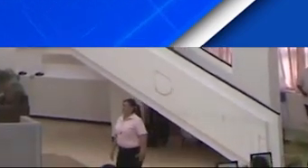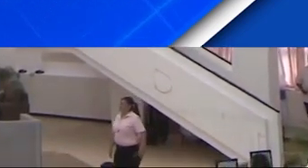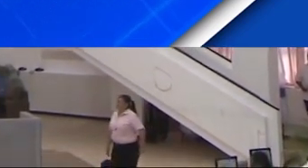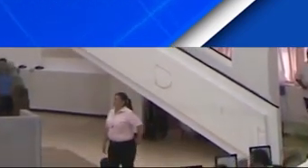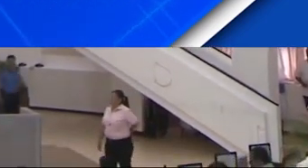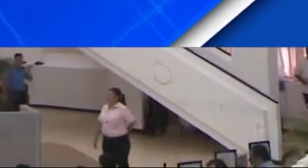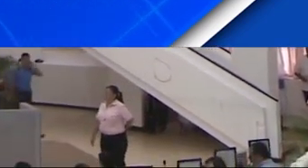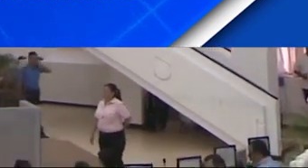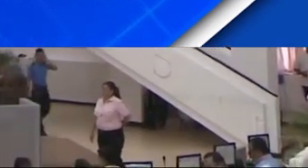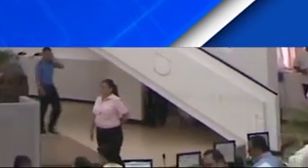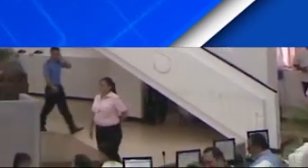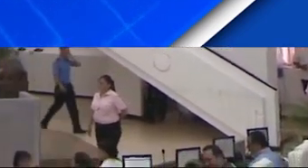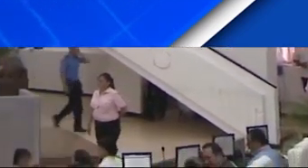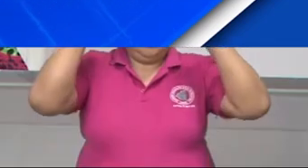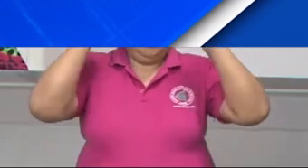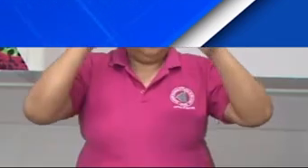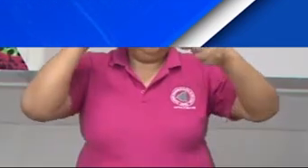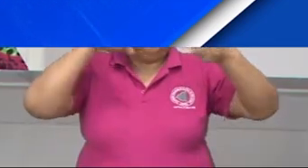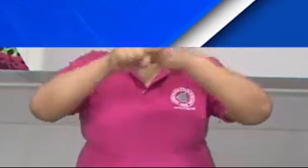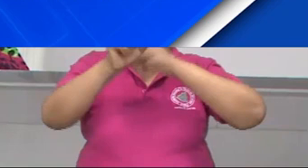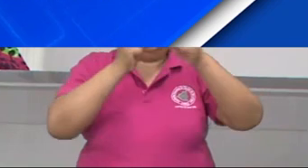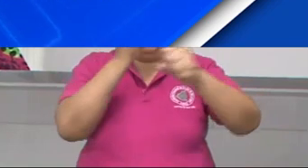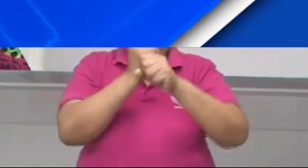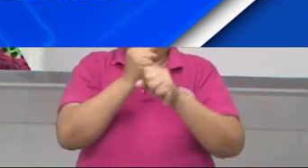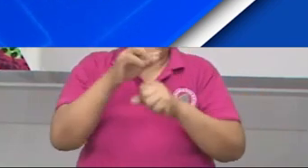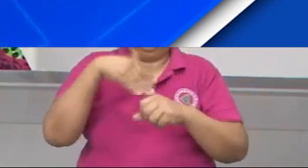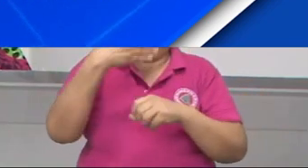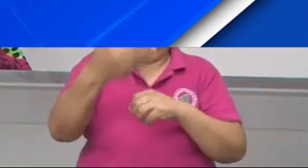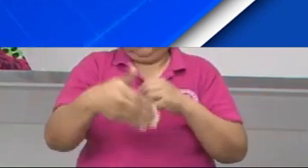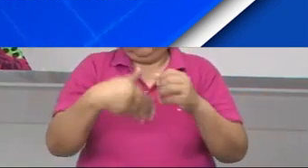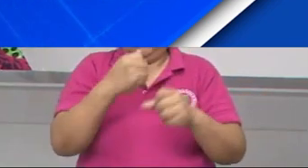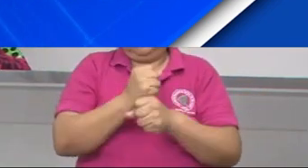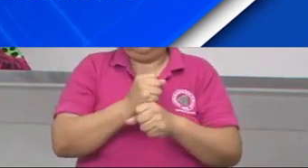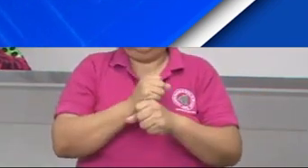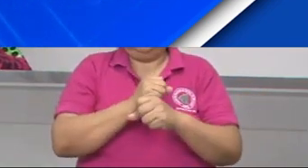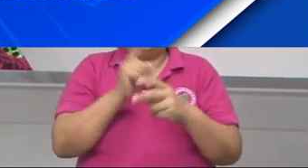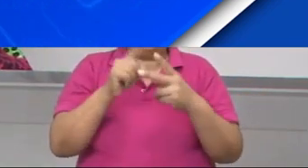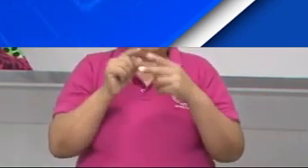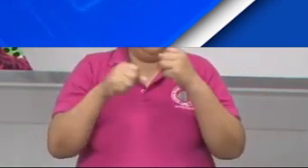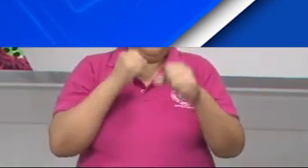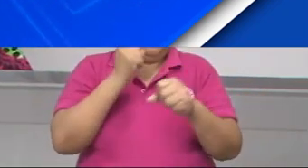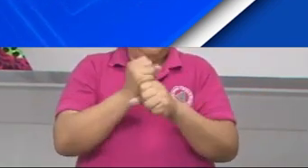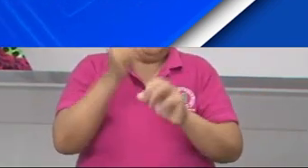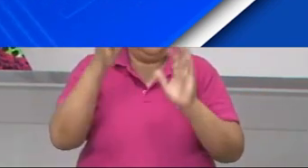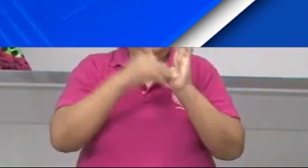llegando a ser campeones en el año siguiente. En el año